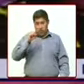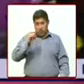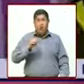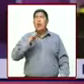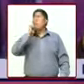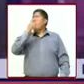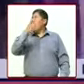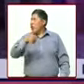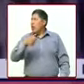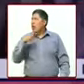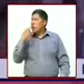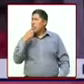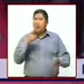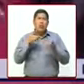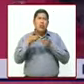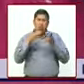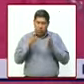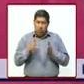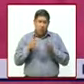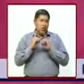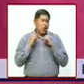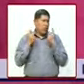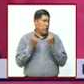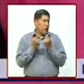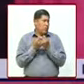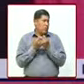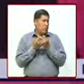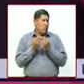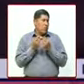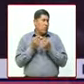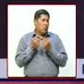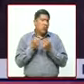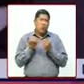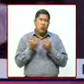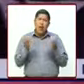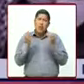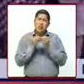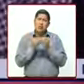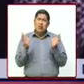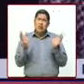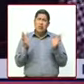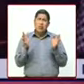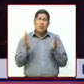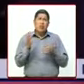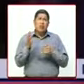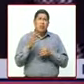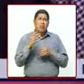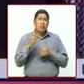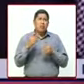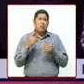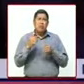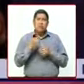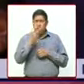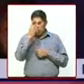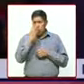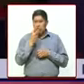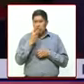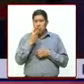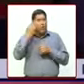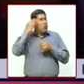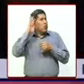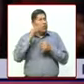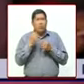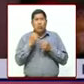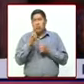Mañana, según la directora departamental del Ceresi, se habilitaría un punto muy masivo, que sería en el Chuquiago Marca. Ya. Pero no sabemos cuántas